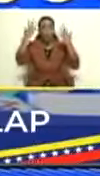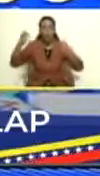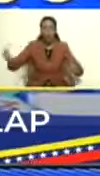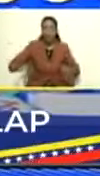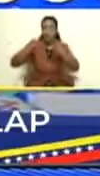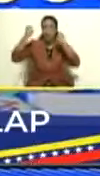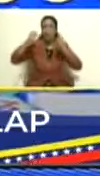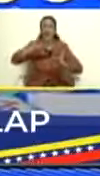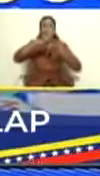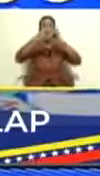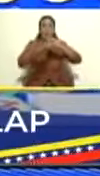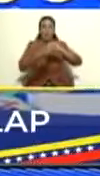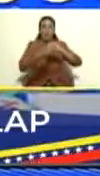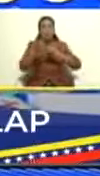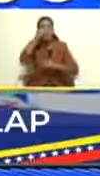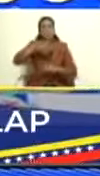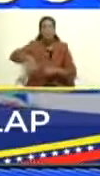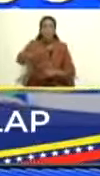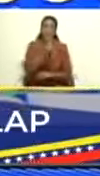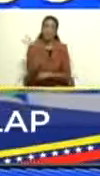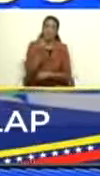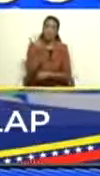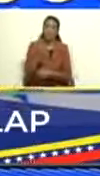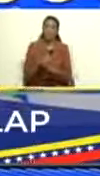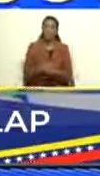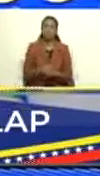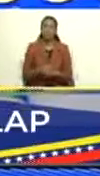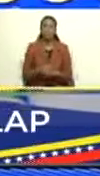heroicos CLAP del pueblo de Venezuela.